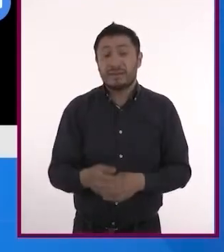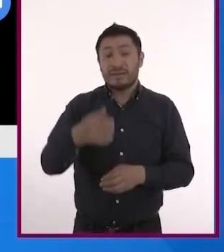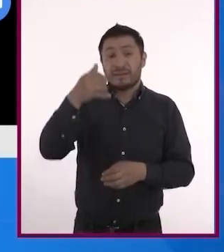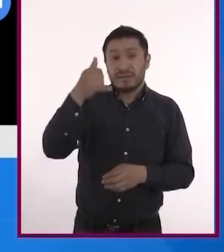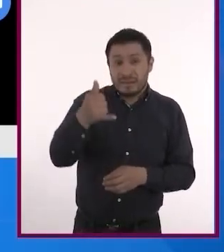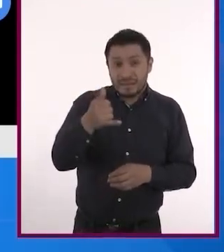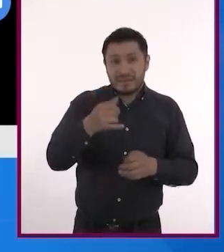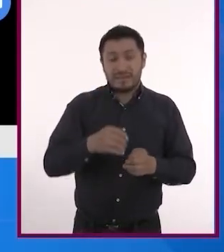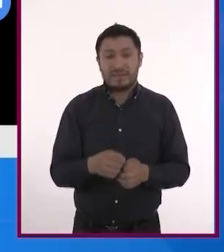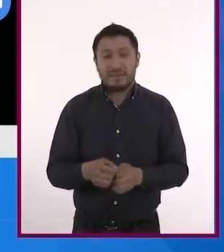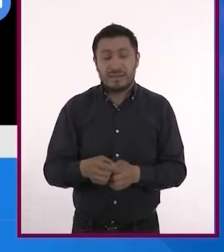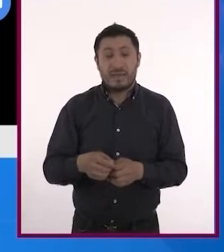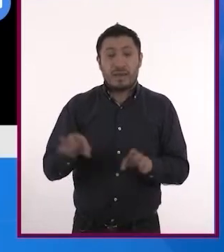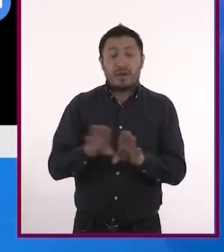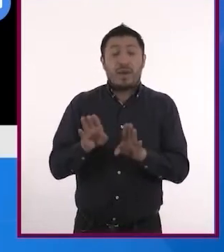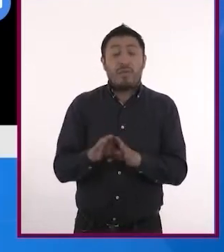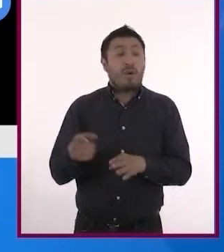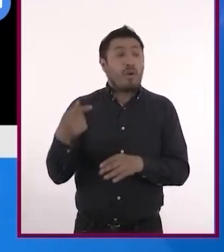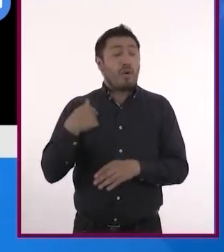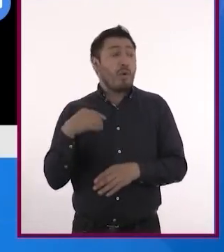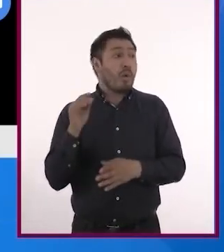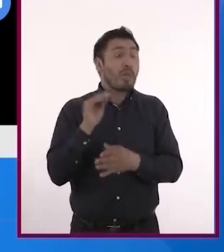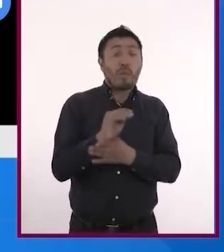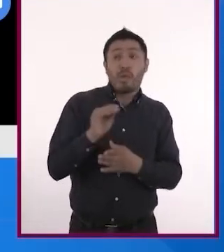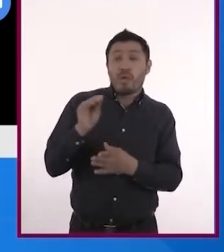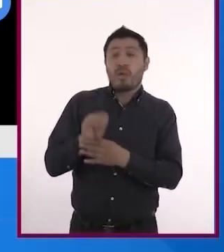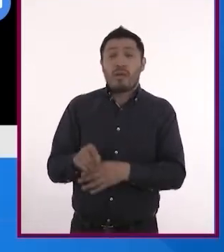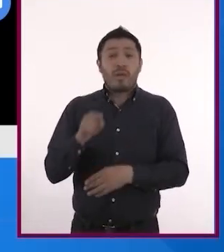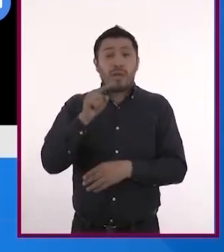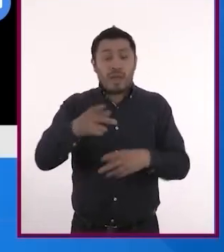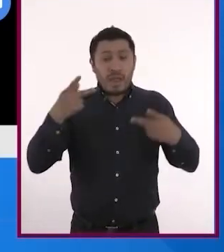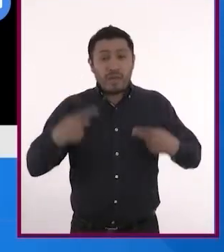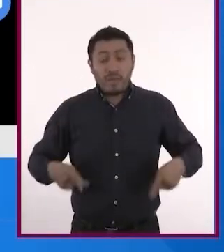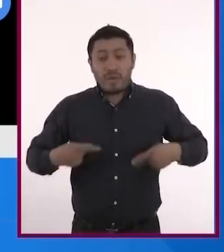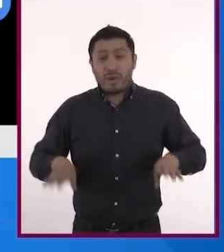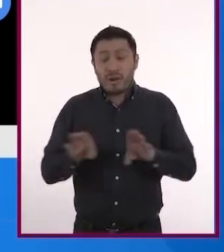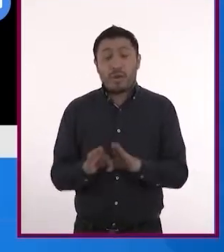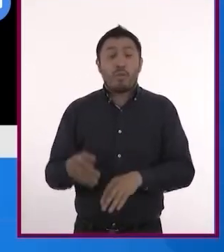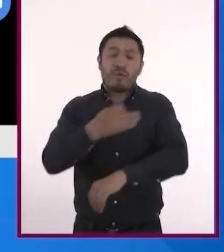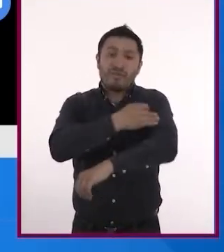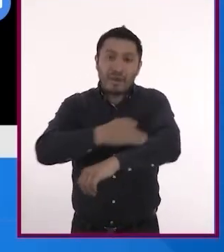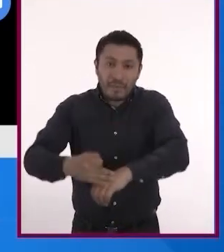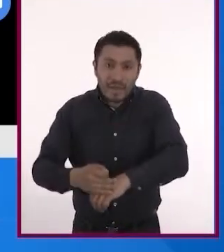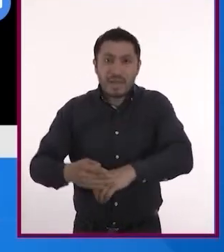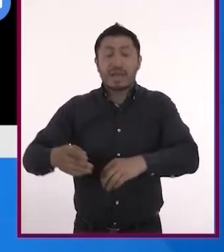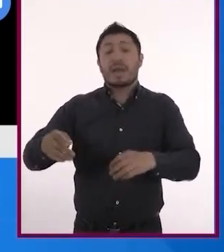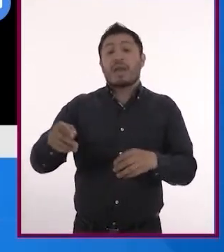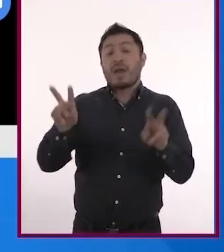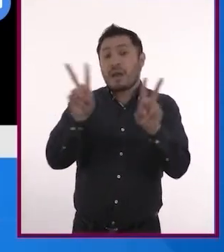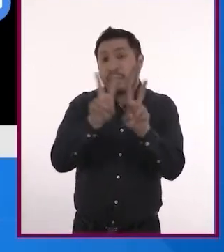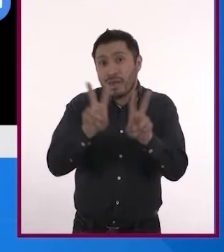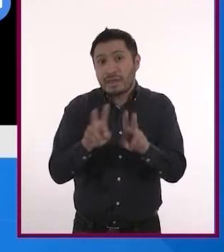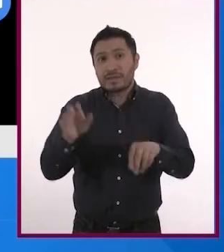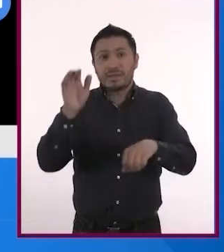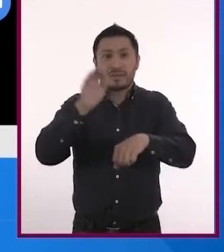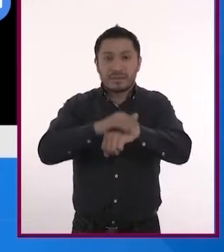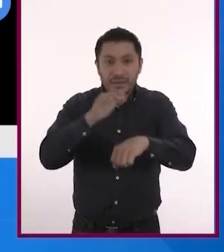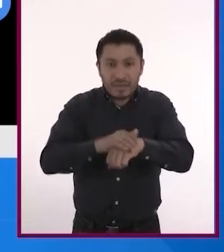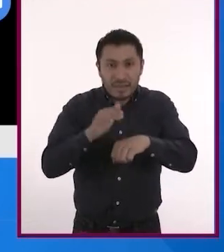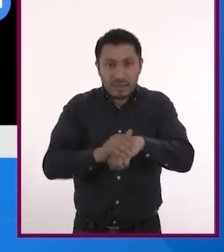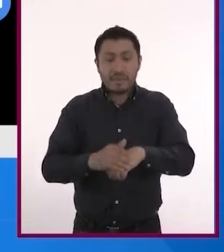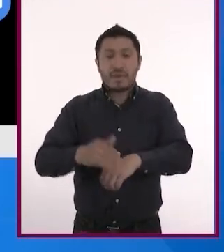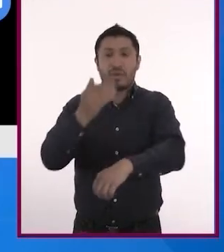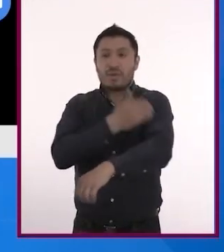condición de diferencia que tiene alguien muy cercano, que puede ser un familiar, puede ser un vecino, puede ser un amigo, puede ser